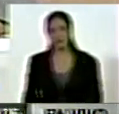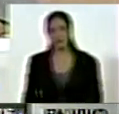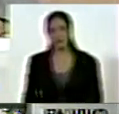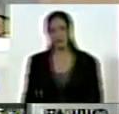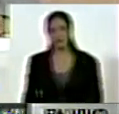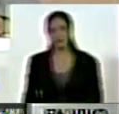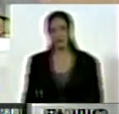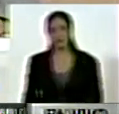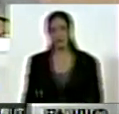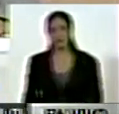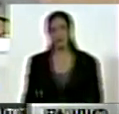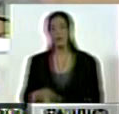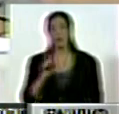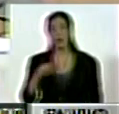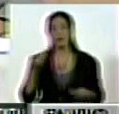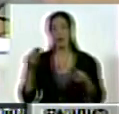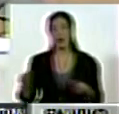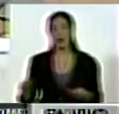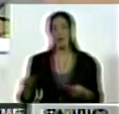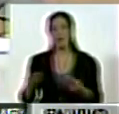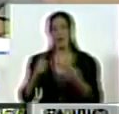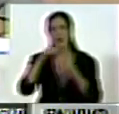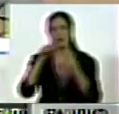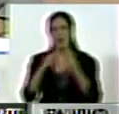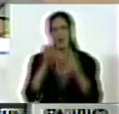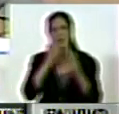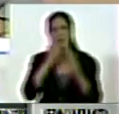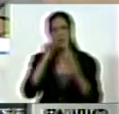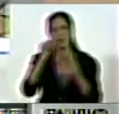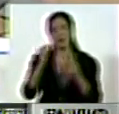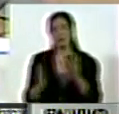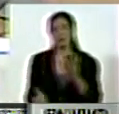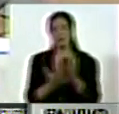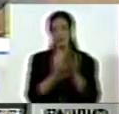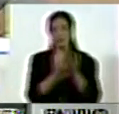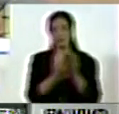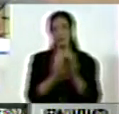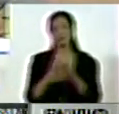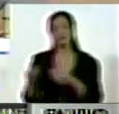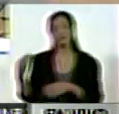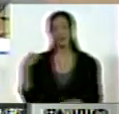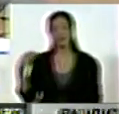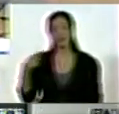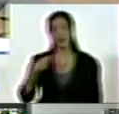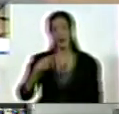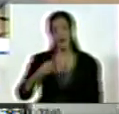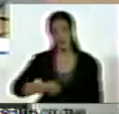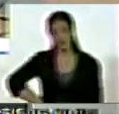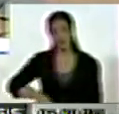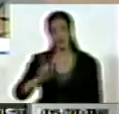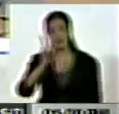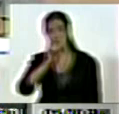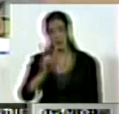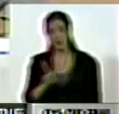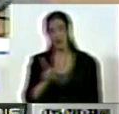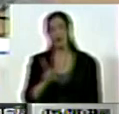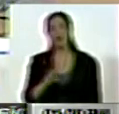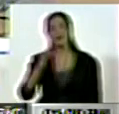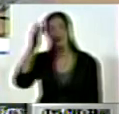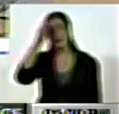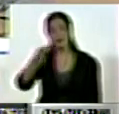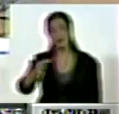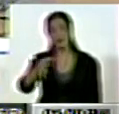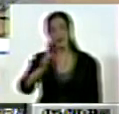Allí entregamos las dos notas de protesta que nos fue instruida por el jefe del Estado y